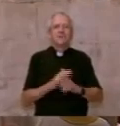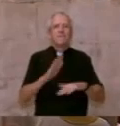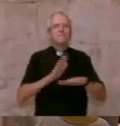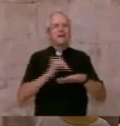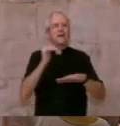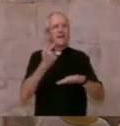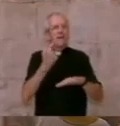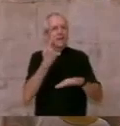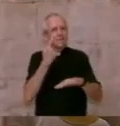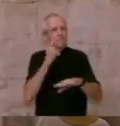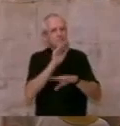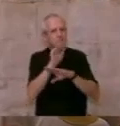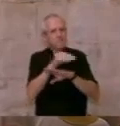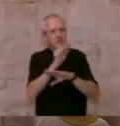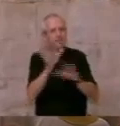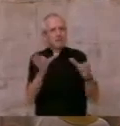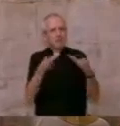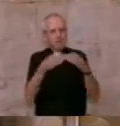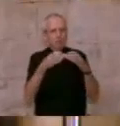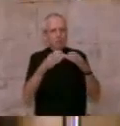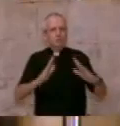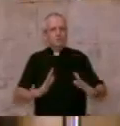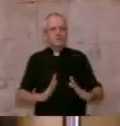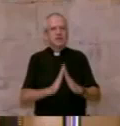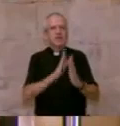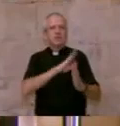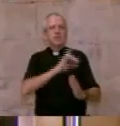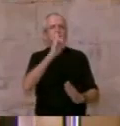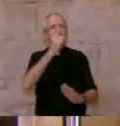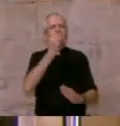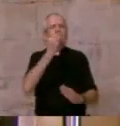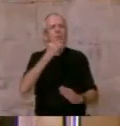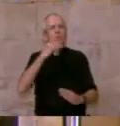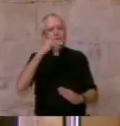Para que vele por el pueblo santo de Dios como un